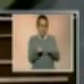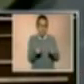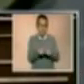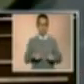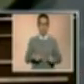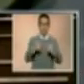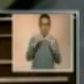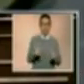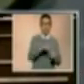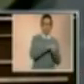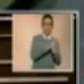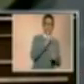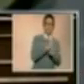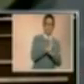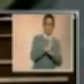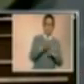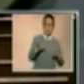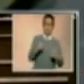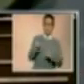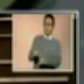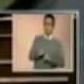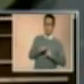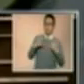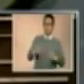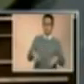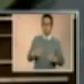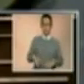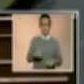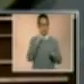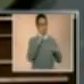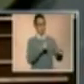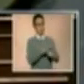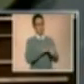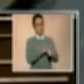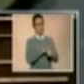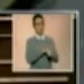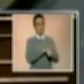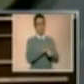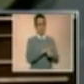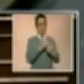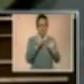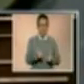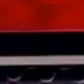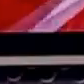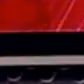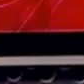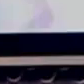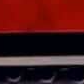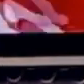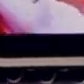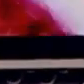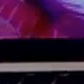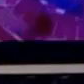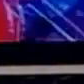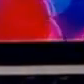la mitad de los venezolanos votaron por Capriles. Luego, aquí no hay un ganador perfecto. Y donde además los que tienen el gobierno, los que